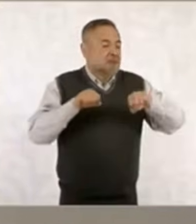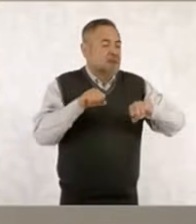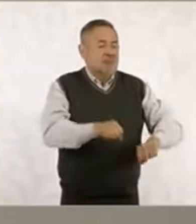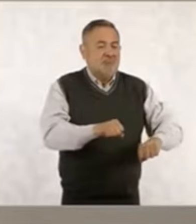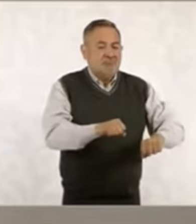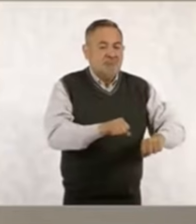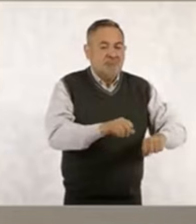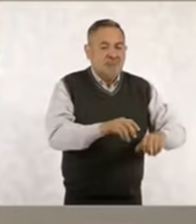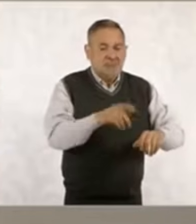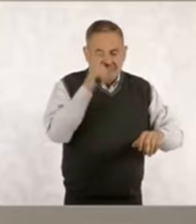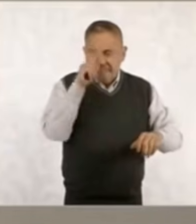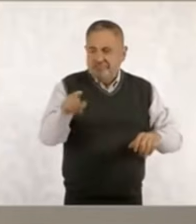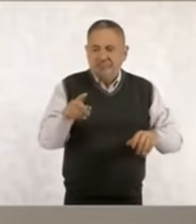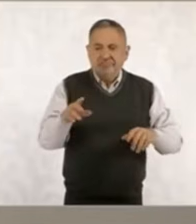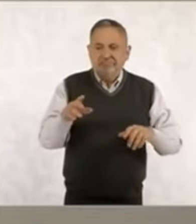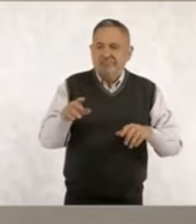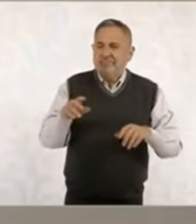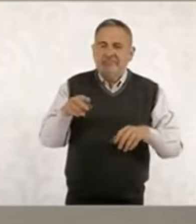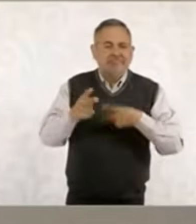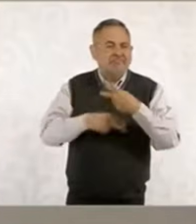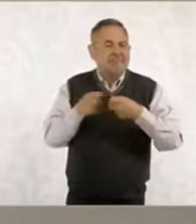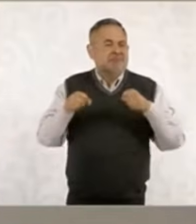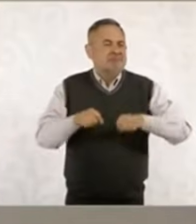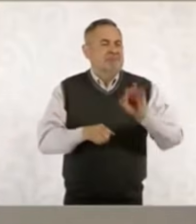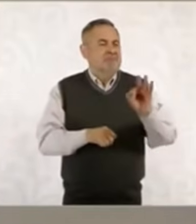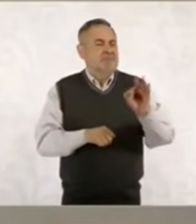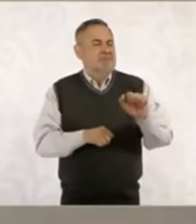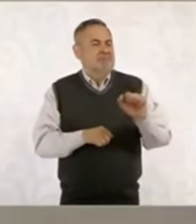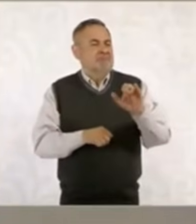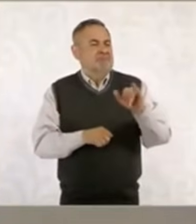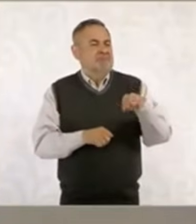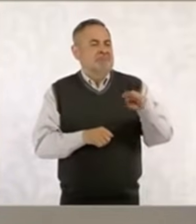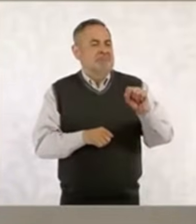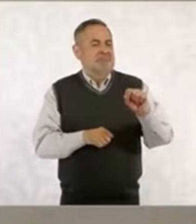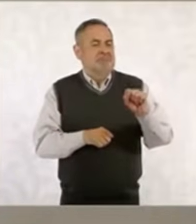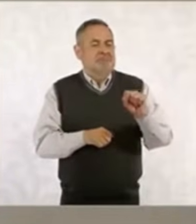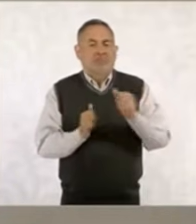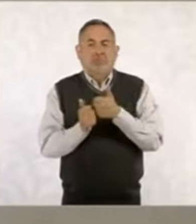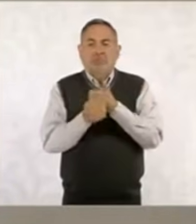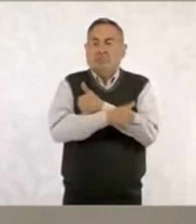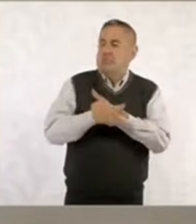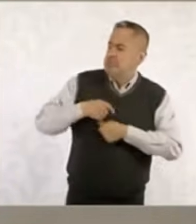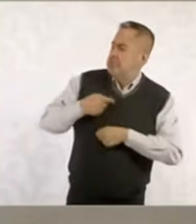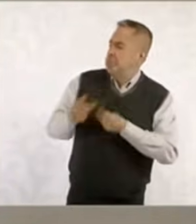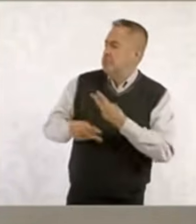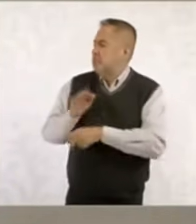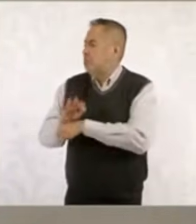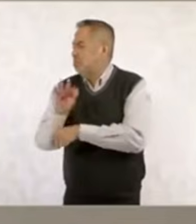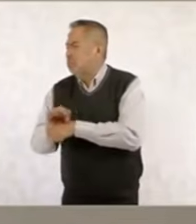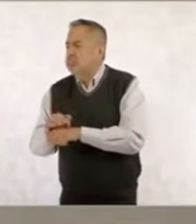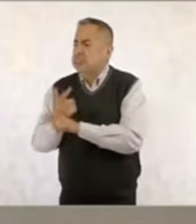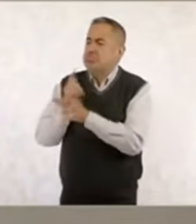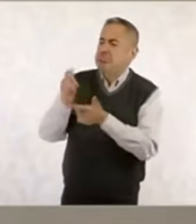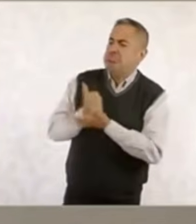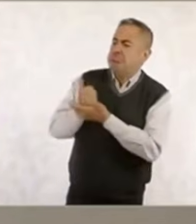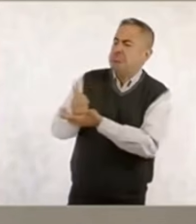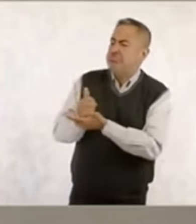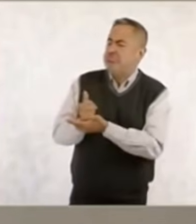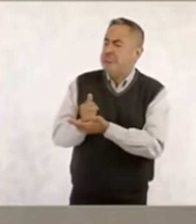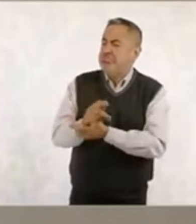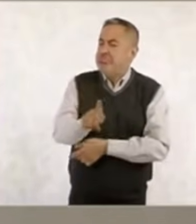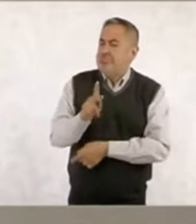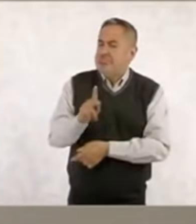libertad. Eso fue lo que dijo, muchas cosas que reflexionar. Usted dijo ayer, hay mucho que reflexionar, pero